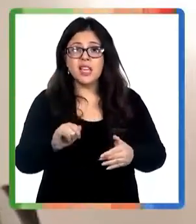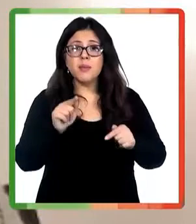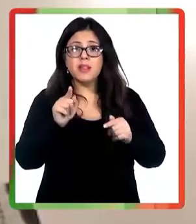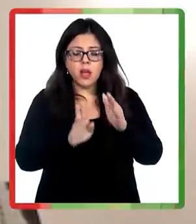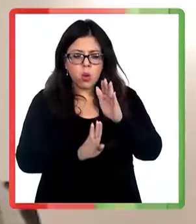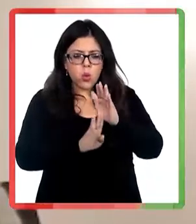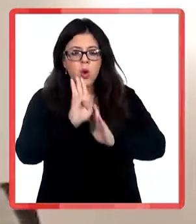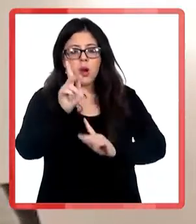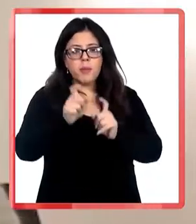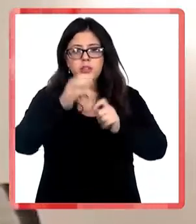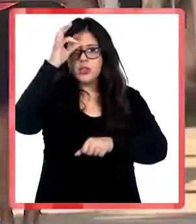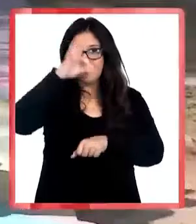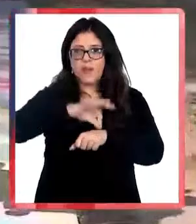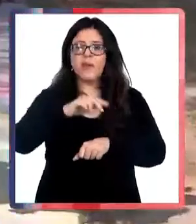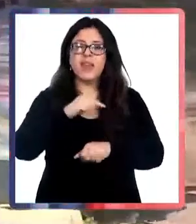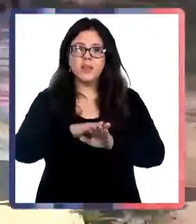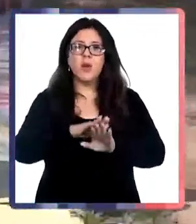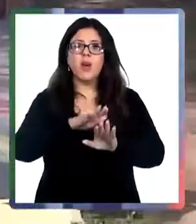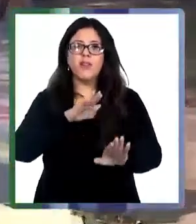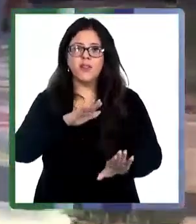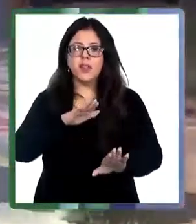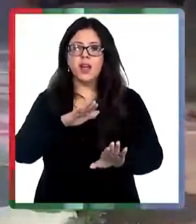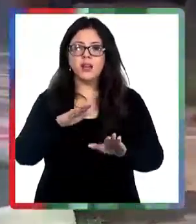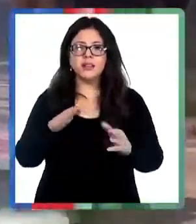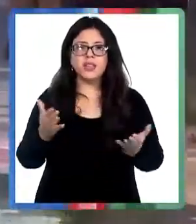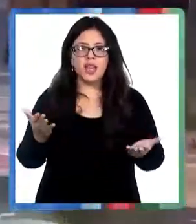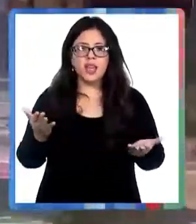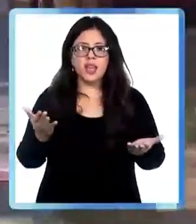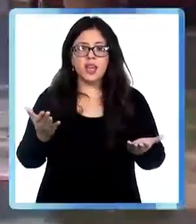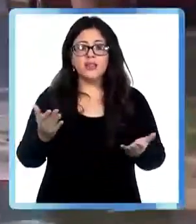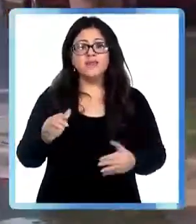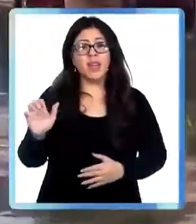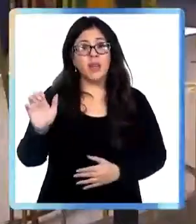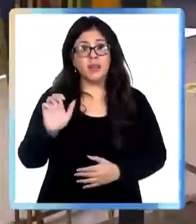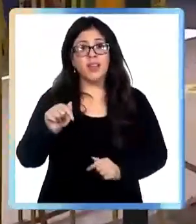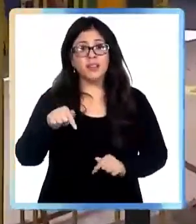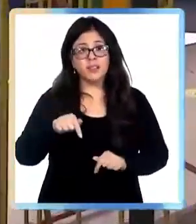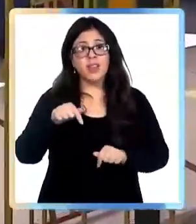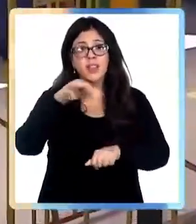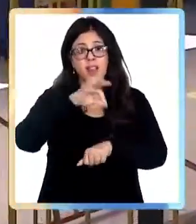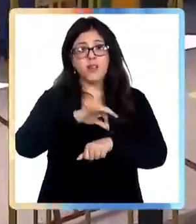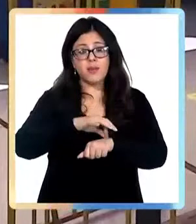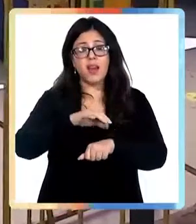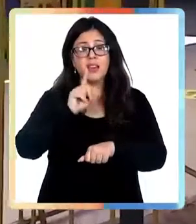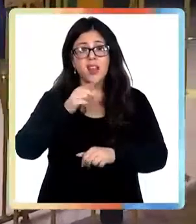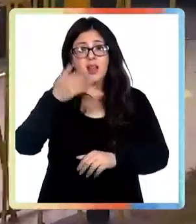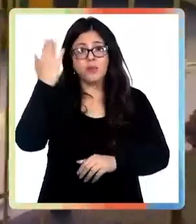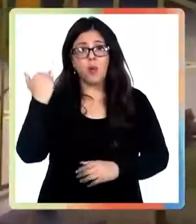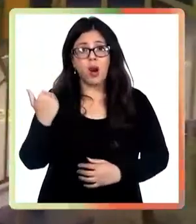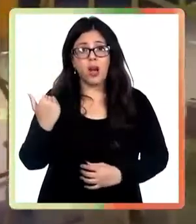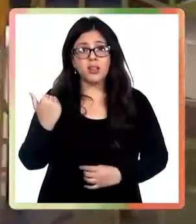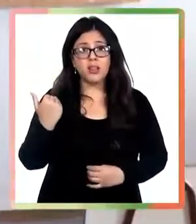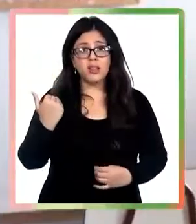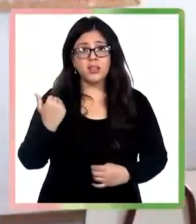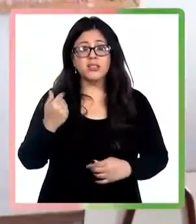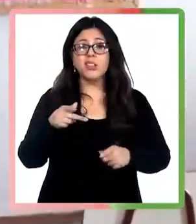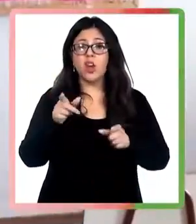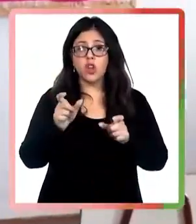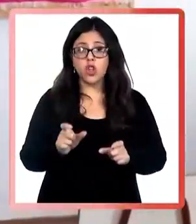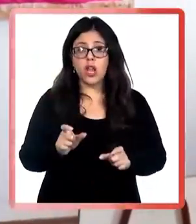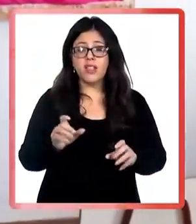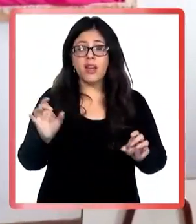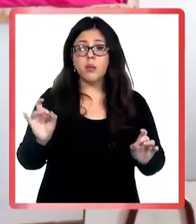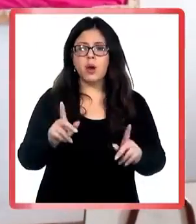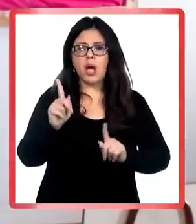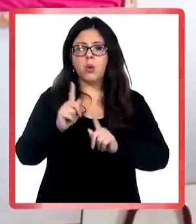siempre este pic de casos y que queremos evitar la reemergencia de estas enfermedades que teníamos, bastante